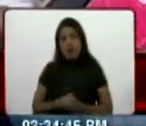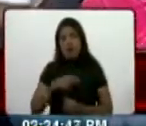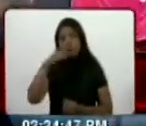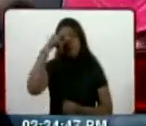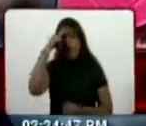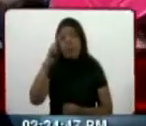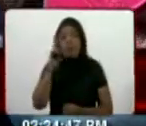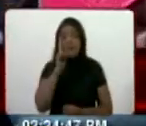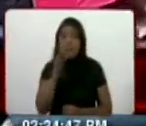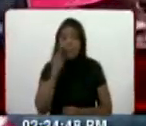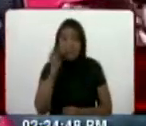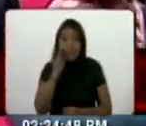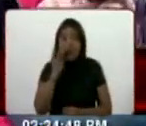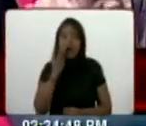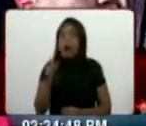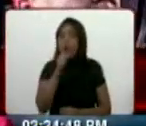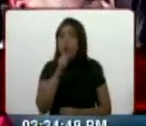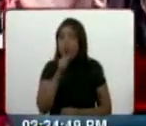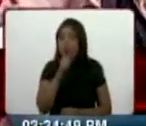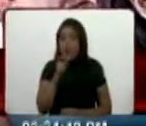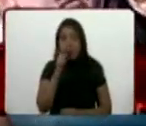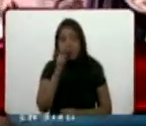su madre, con su abuelito.